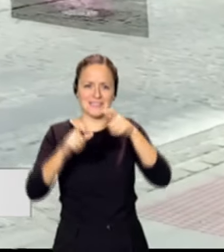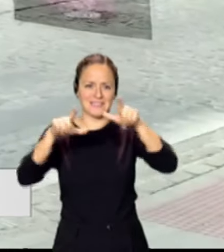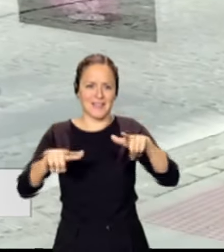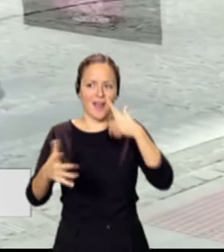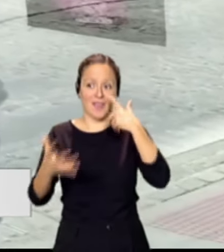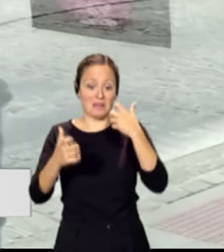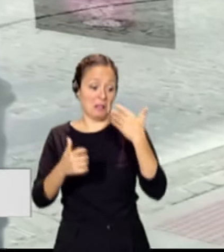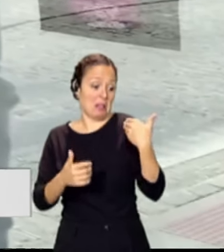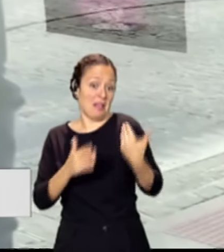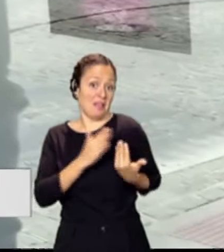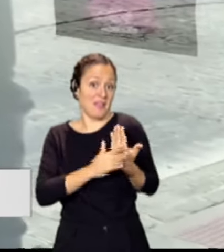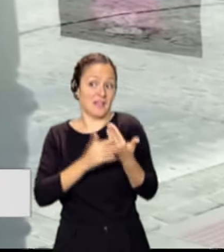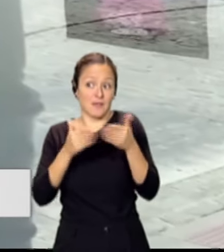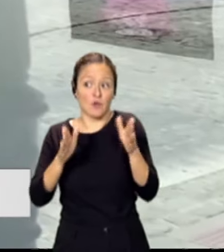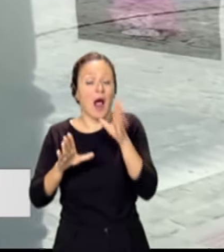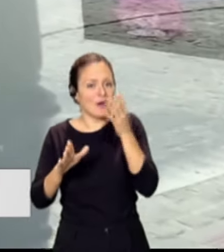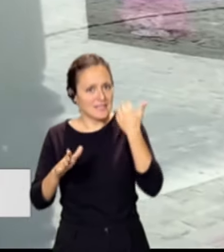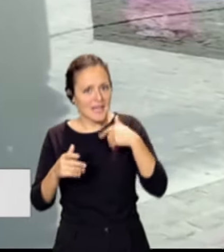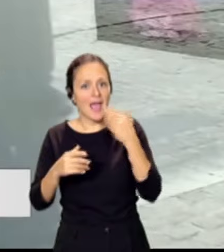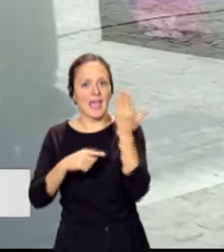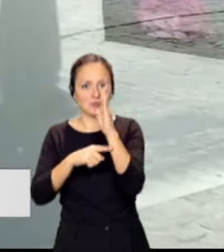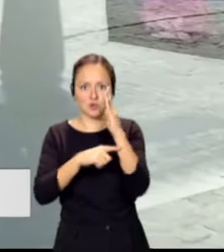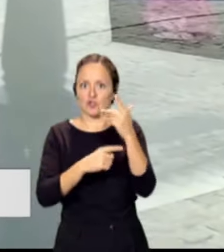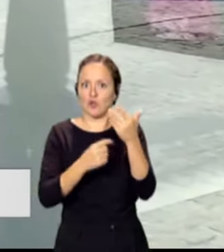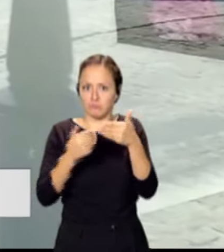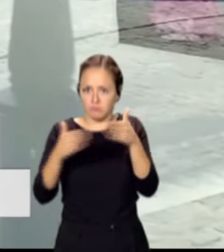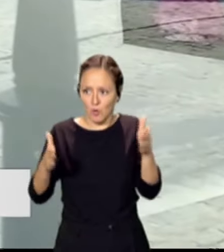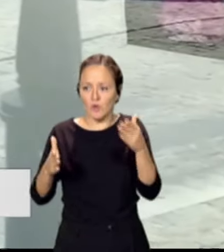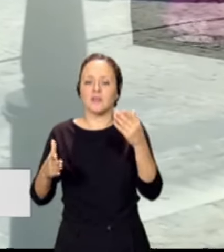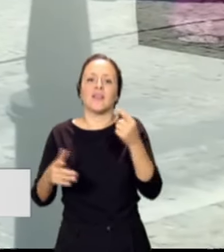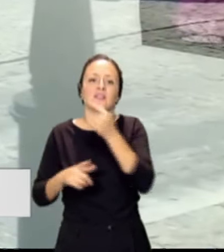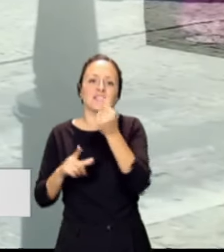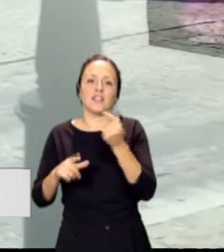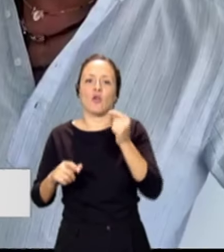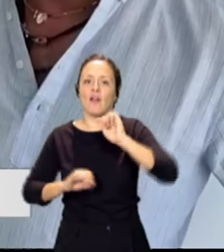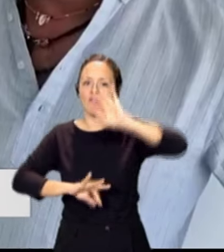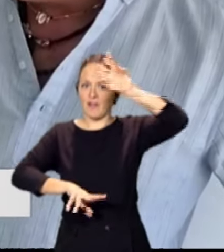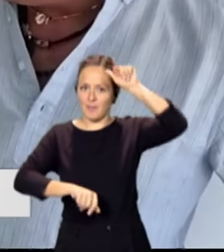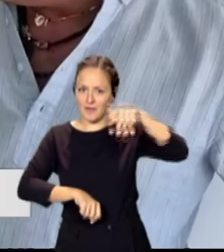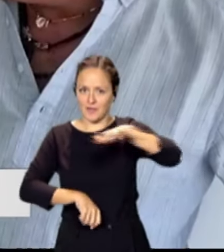días y ya tiene su primera exposición en marcha de una diseñadora de moda flamenca del